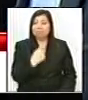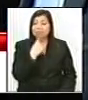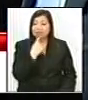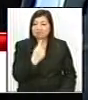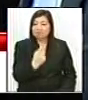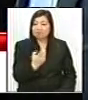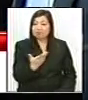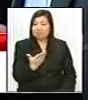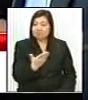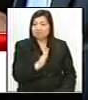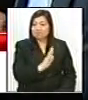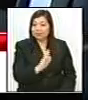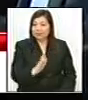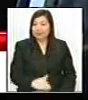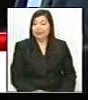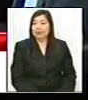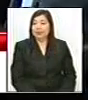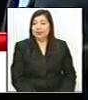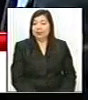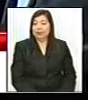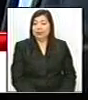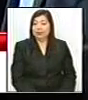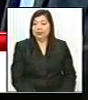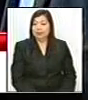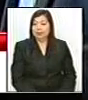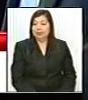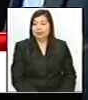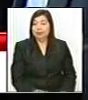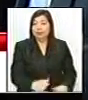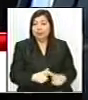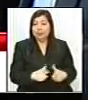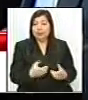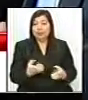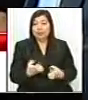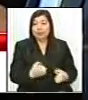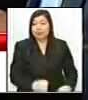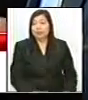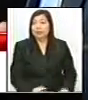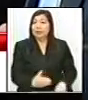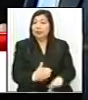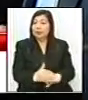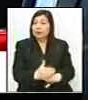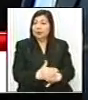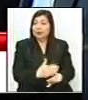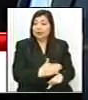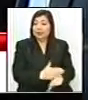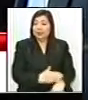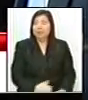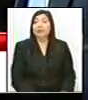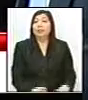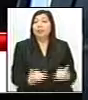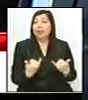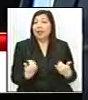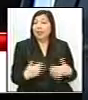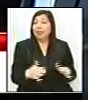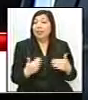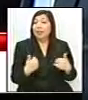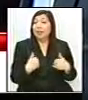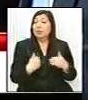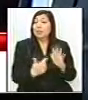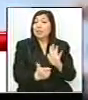ministro, por su intermedio, quería referirme a las zonas económicas de desarrollo. Hoy día ya tenemos una